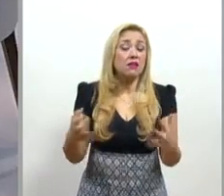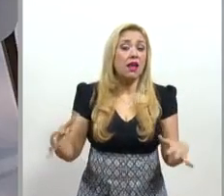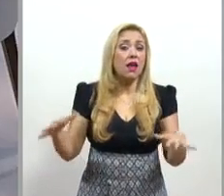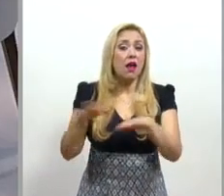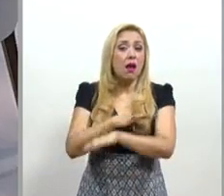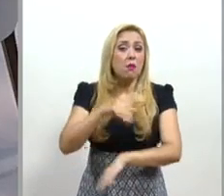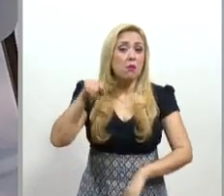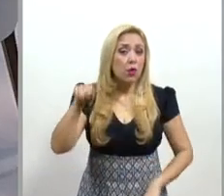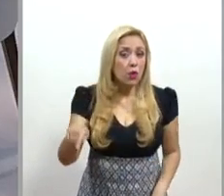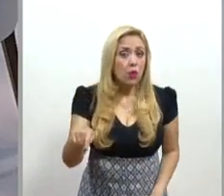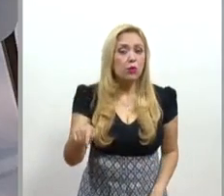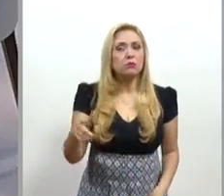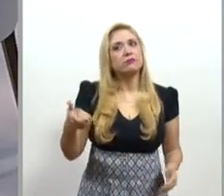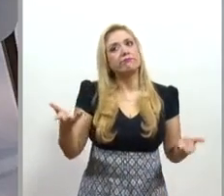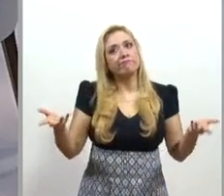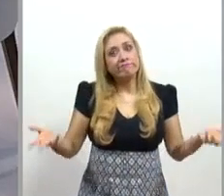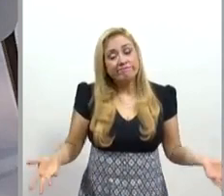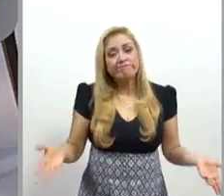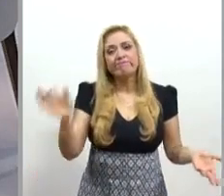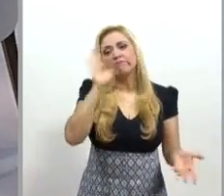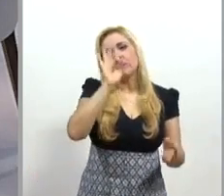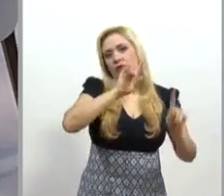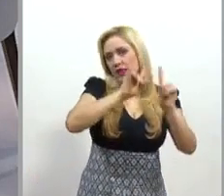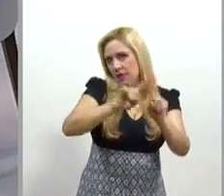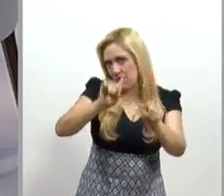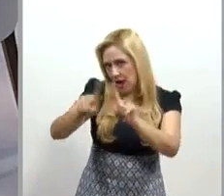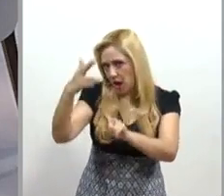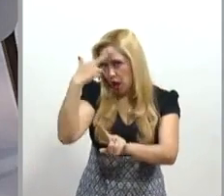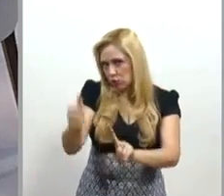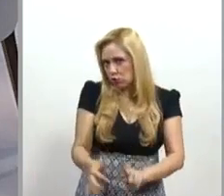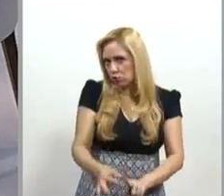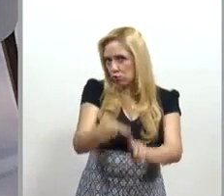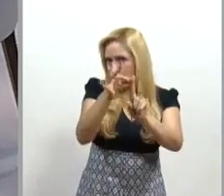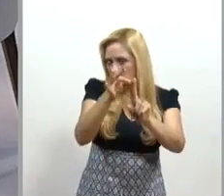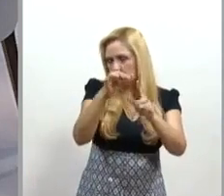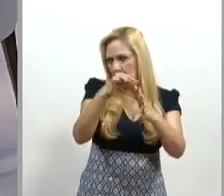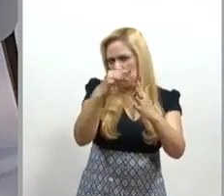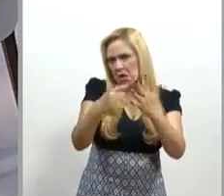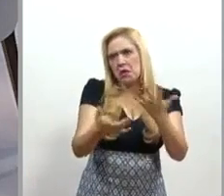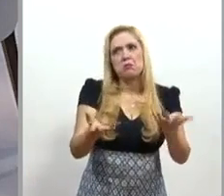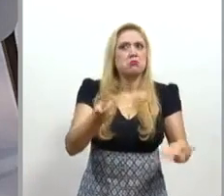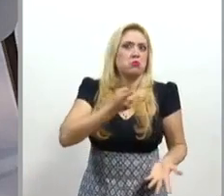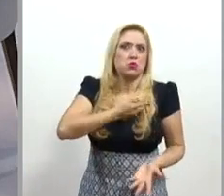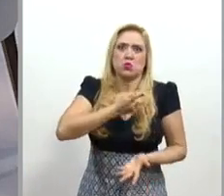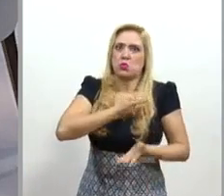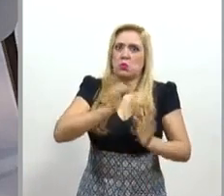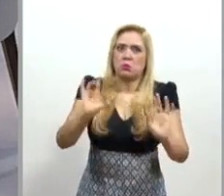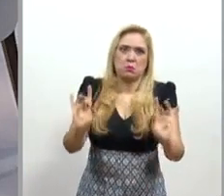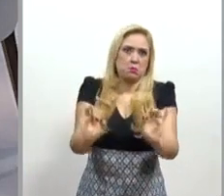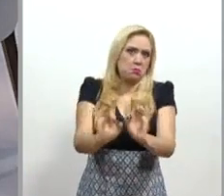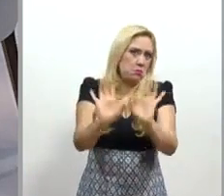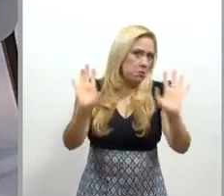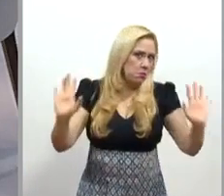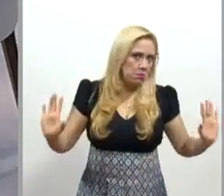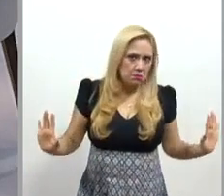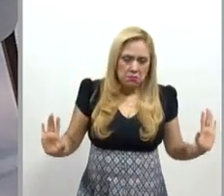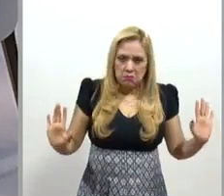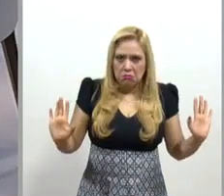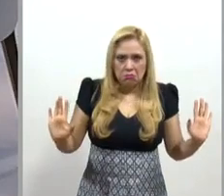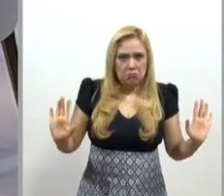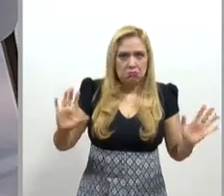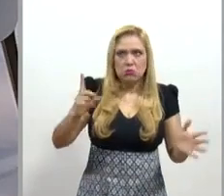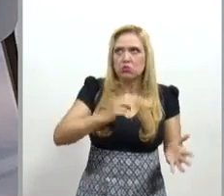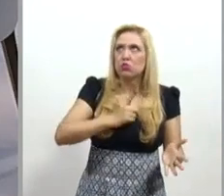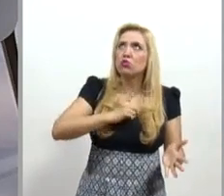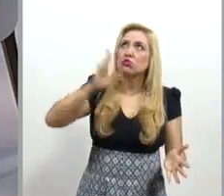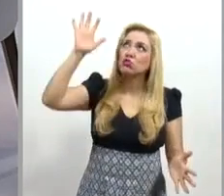los patrones puede darse por causas diferentes. Puede ser por causa natural, porque, por ejemplo, el ciclo del Sol cambia y eso hace